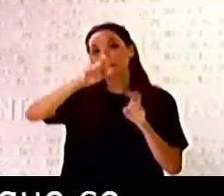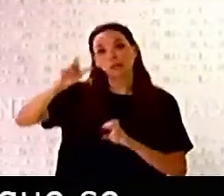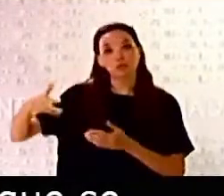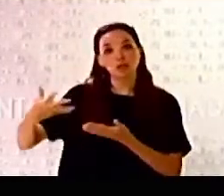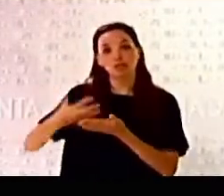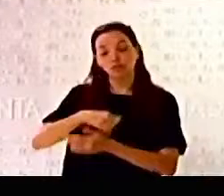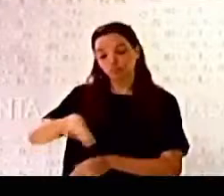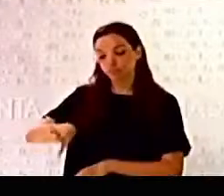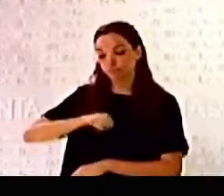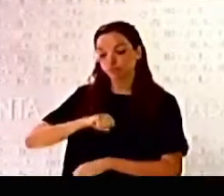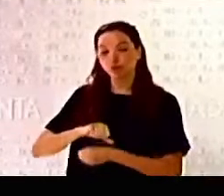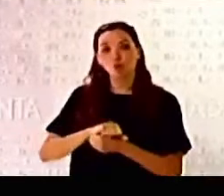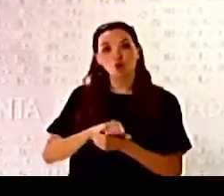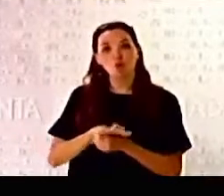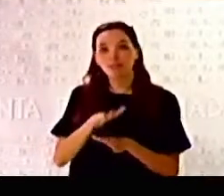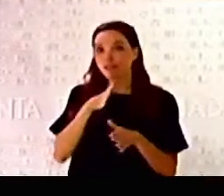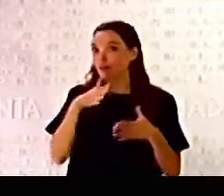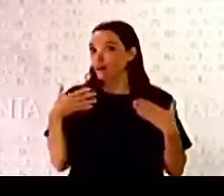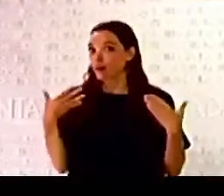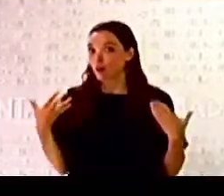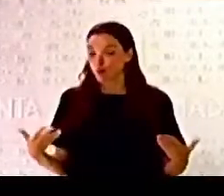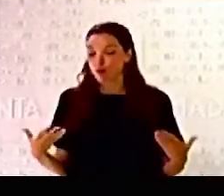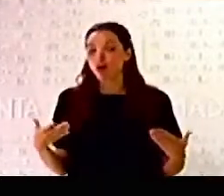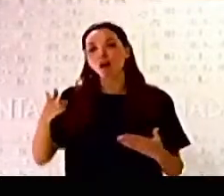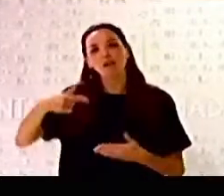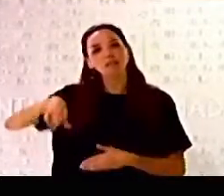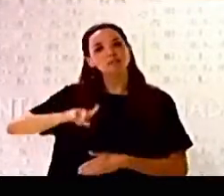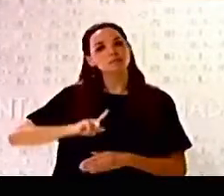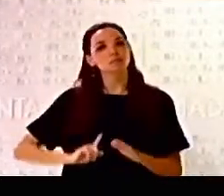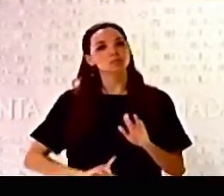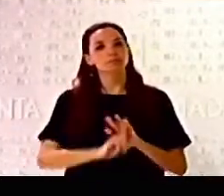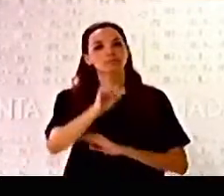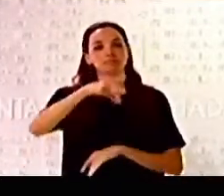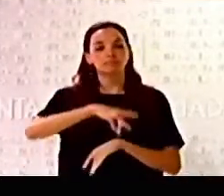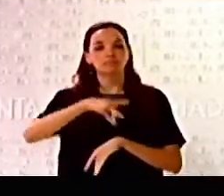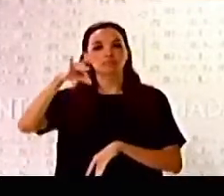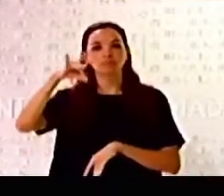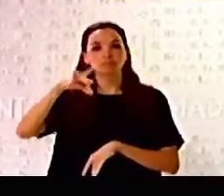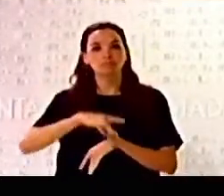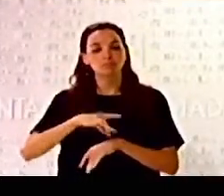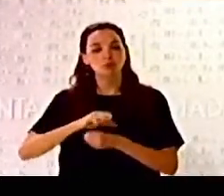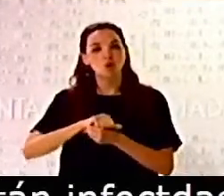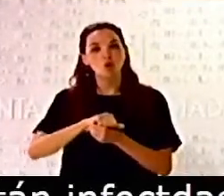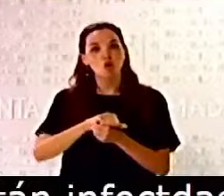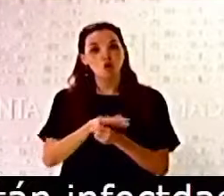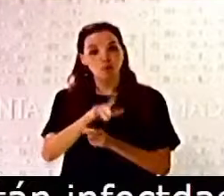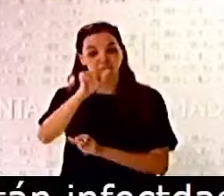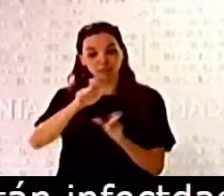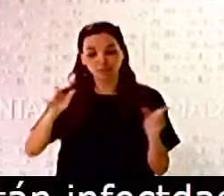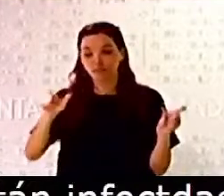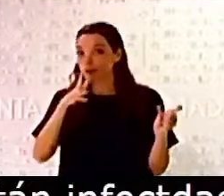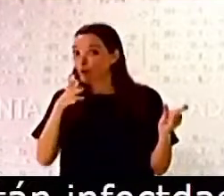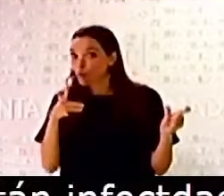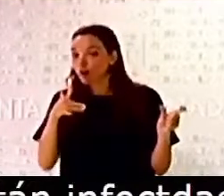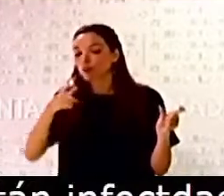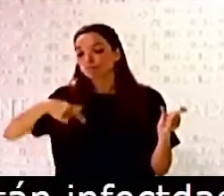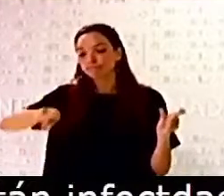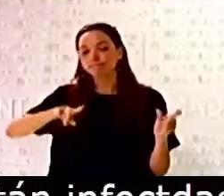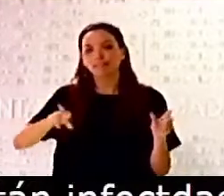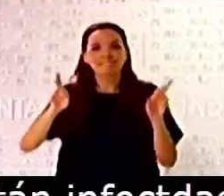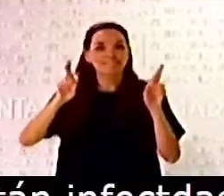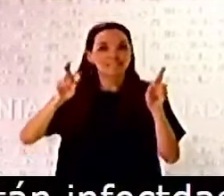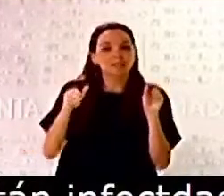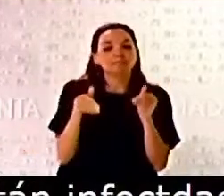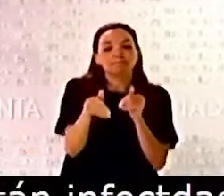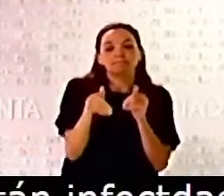infectadas por el coronavirus, hayan desarrollado la enfermedad de la COVID-19, desearles una pronta y